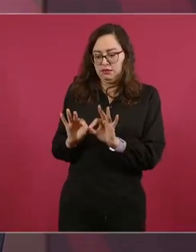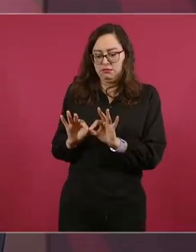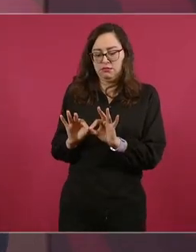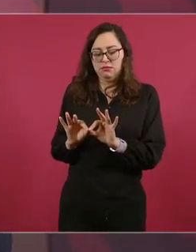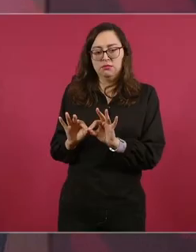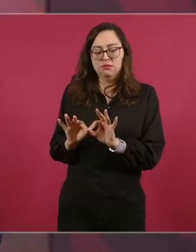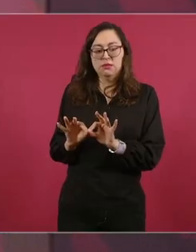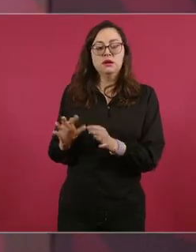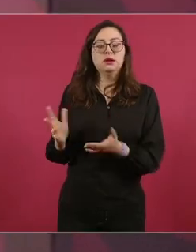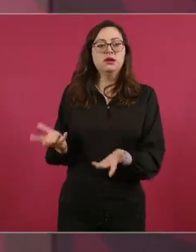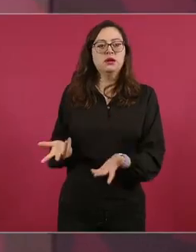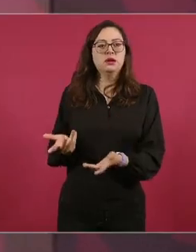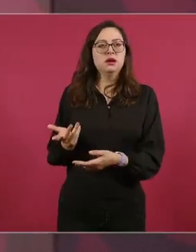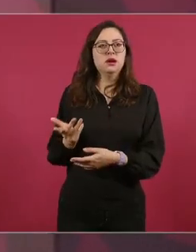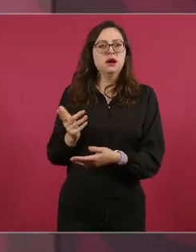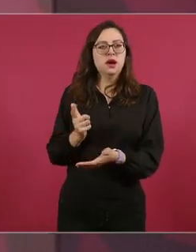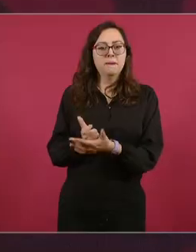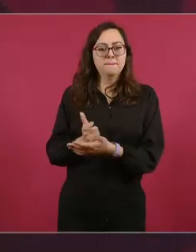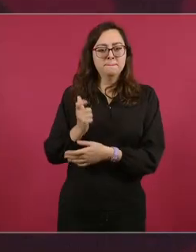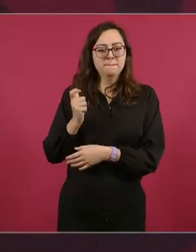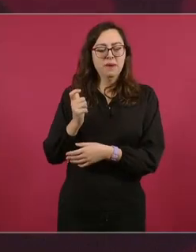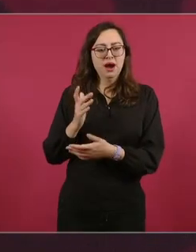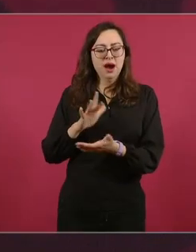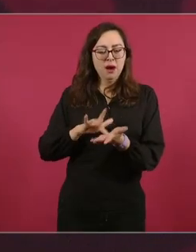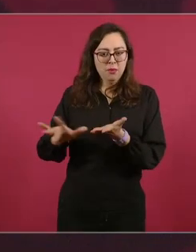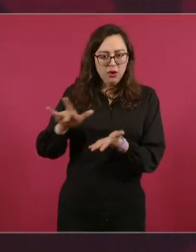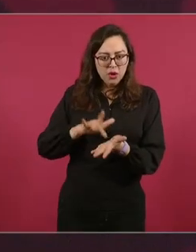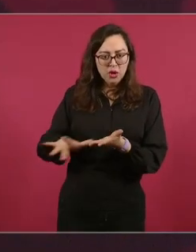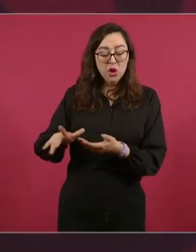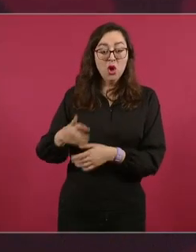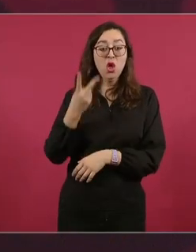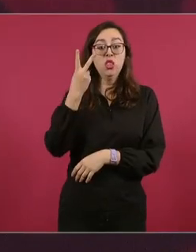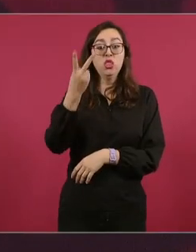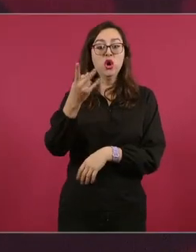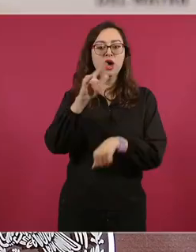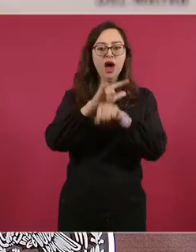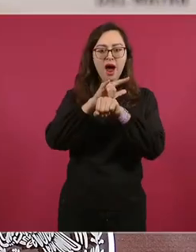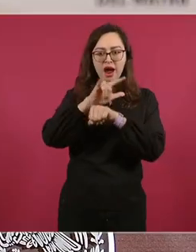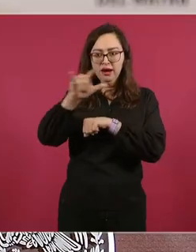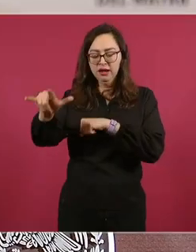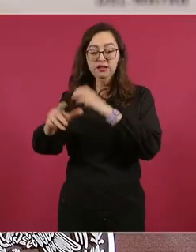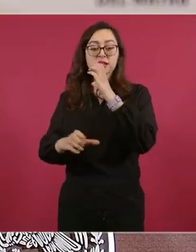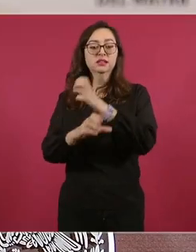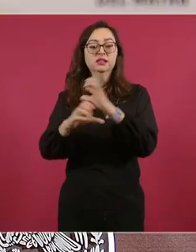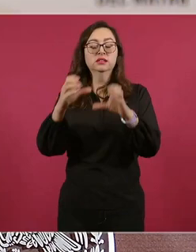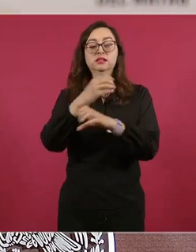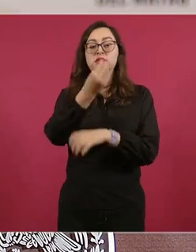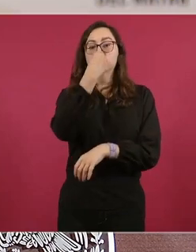Se enviaron dos aviones con víveres,